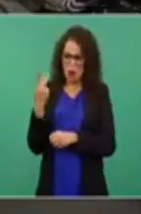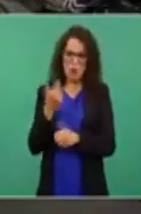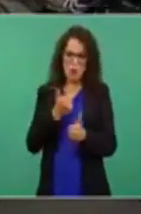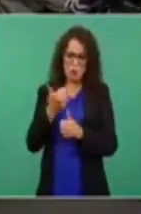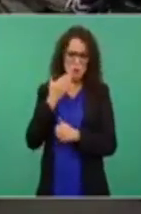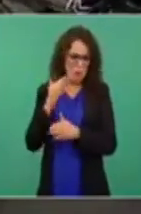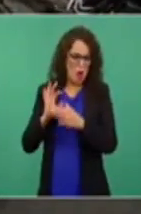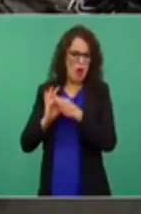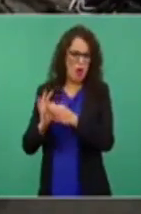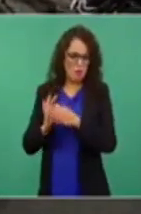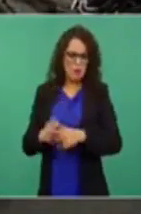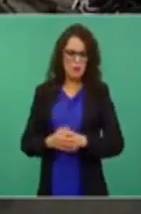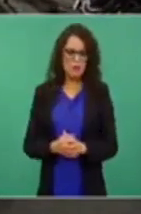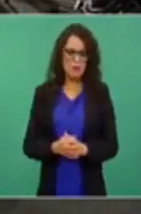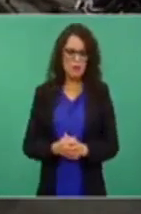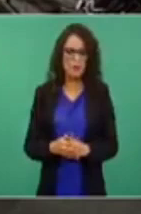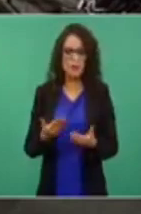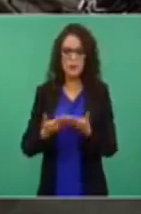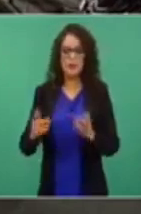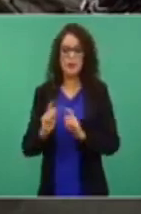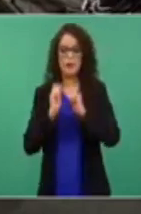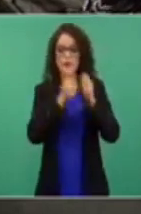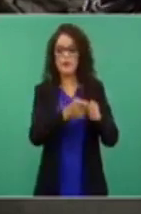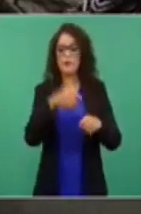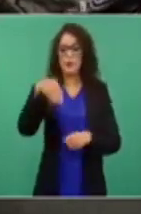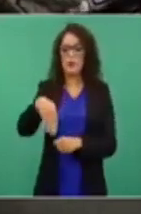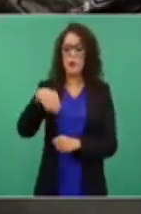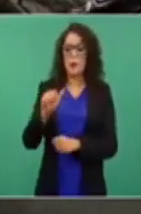Vamos con Marco Olvera.